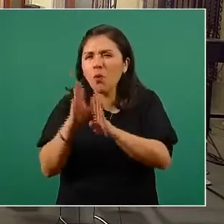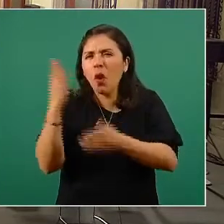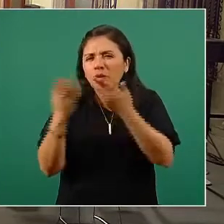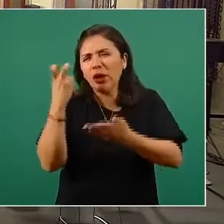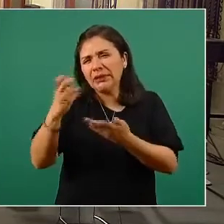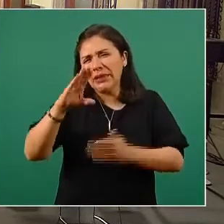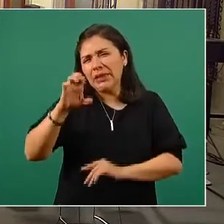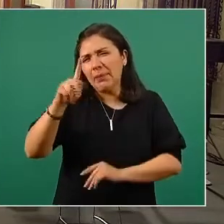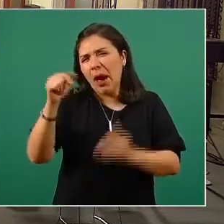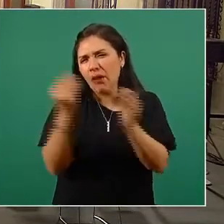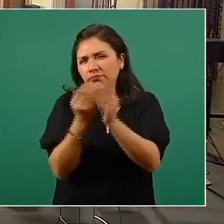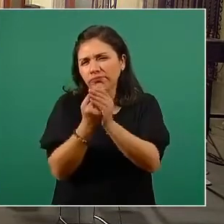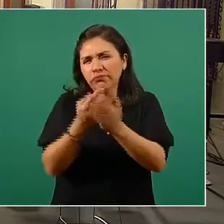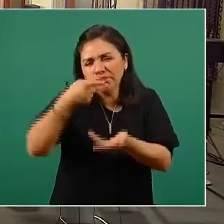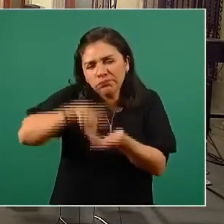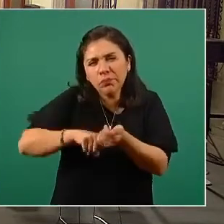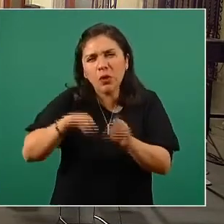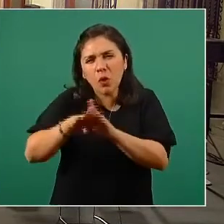cepas.